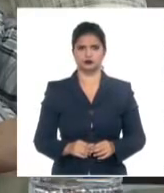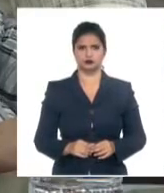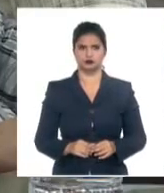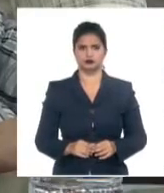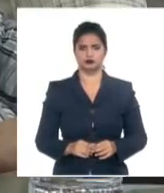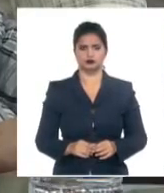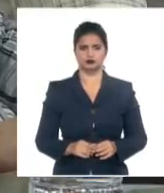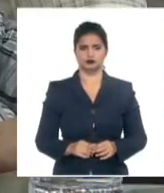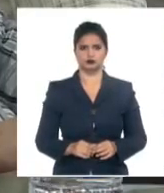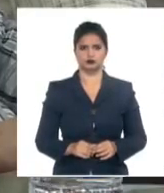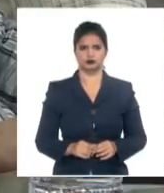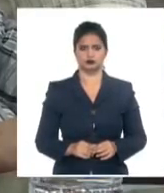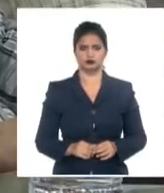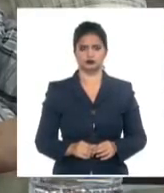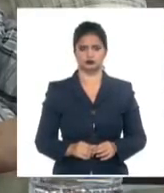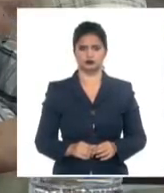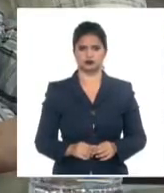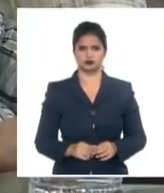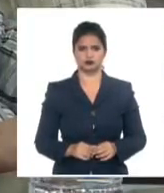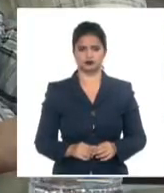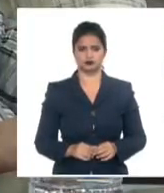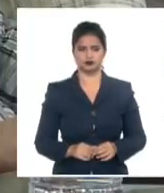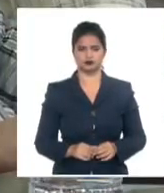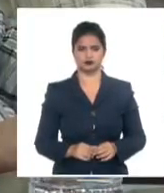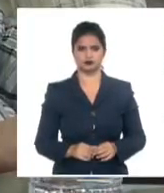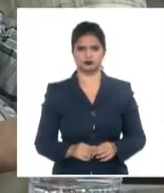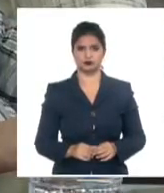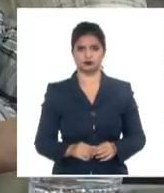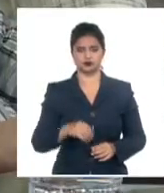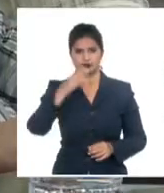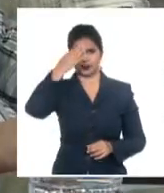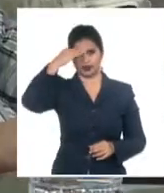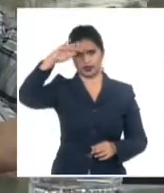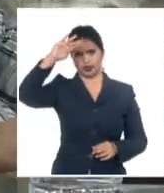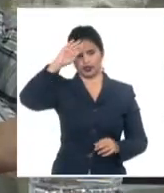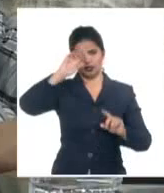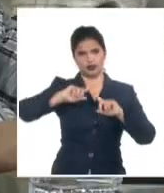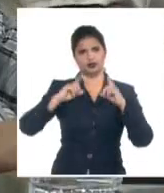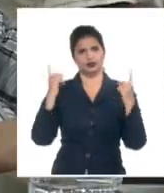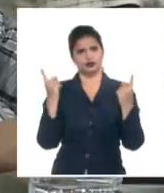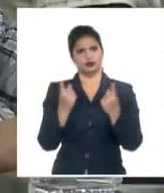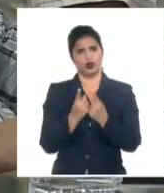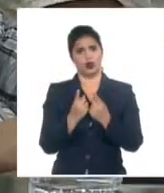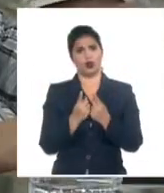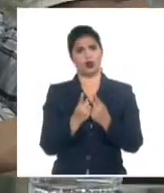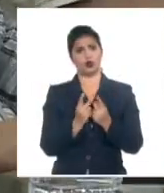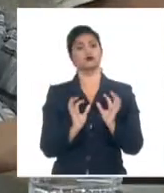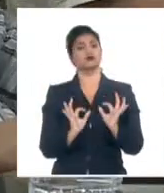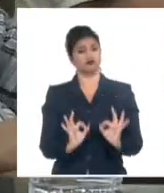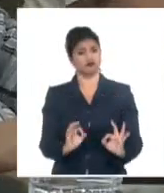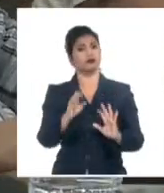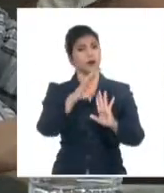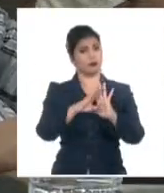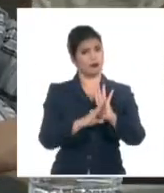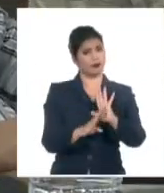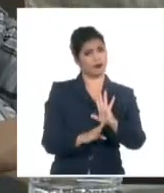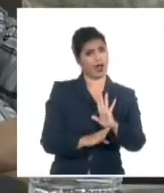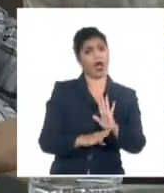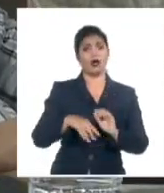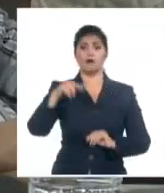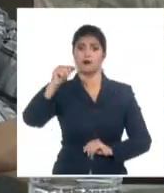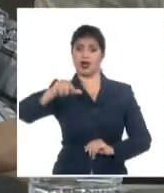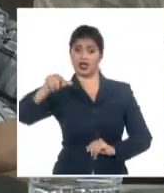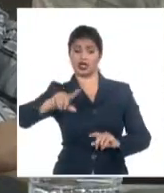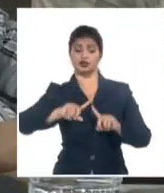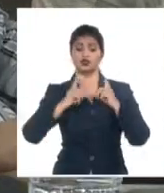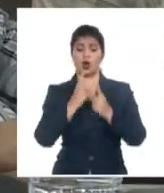cubanos, en el país están garantizadas todas las posibilidades para que las cosas sean justas, sean